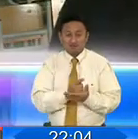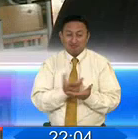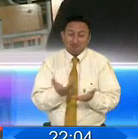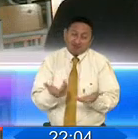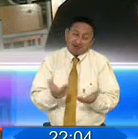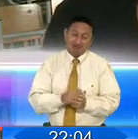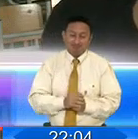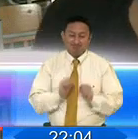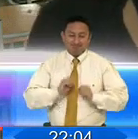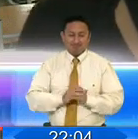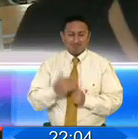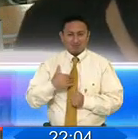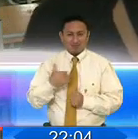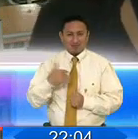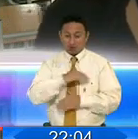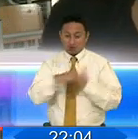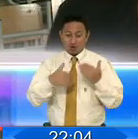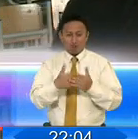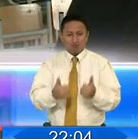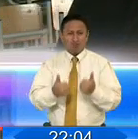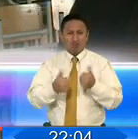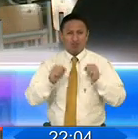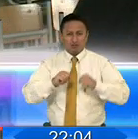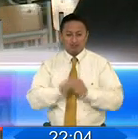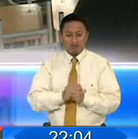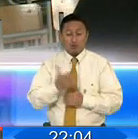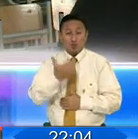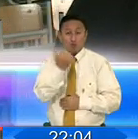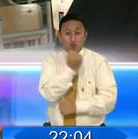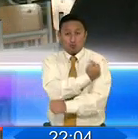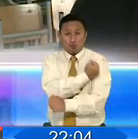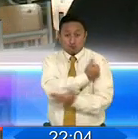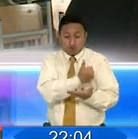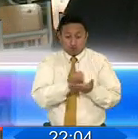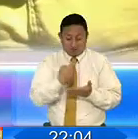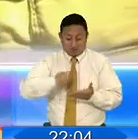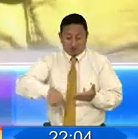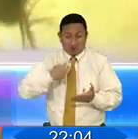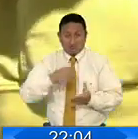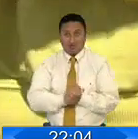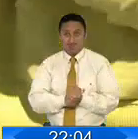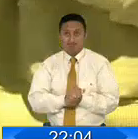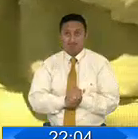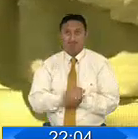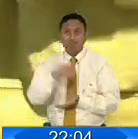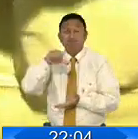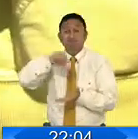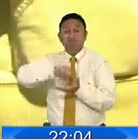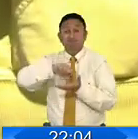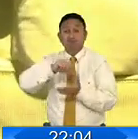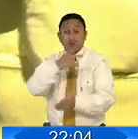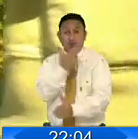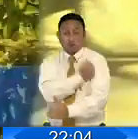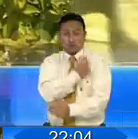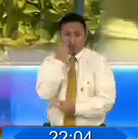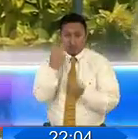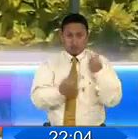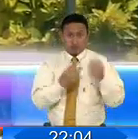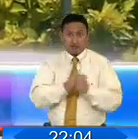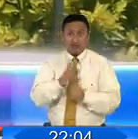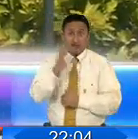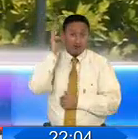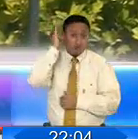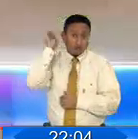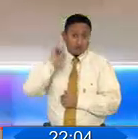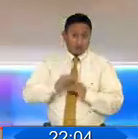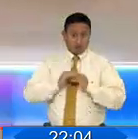es también motivada a que todo salga bien y que la vacuna nos ayude a ambos. A los centros de vacunación que visitamos, a las mujeres en